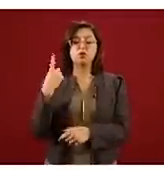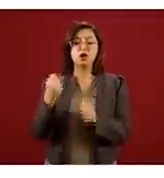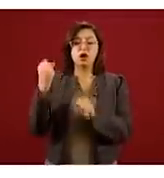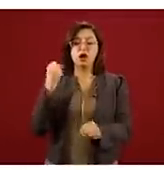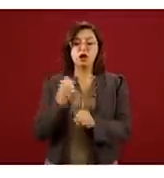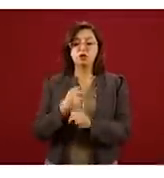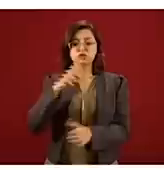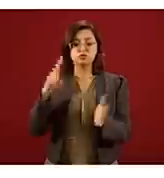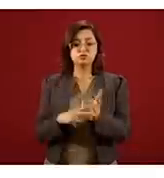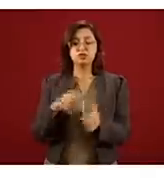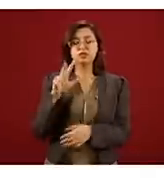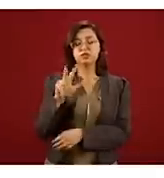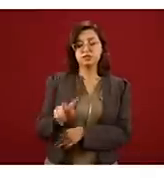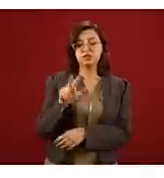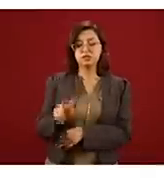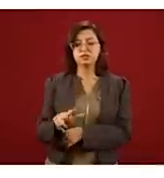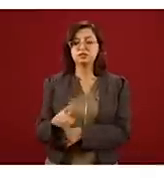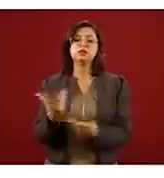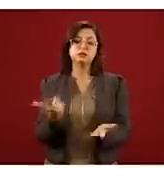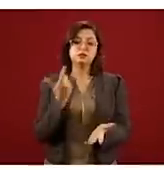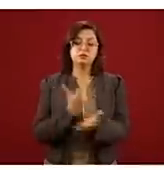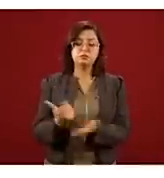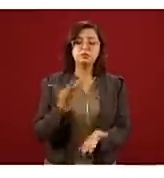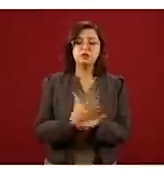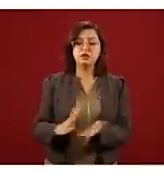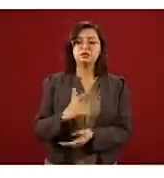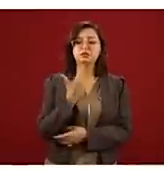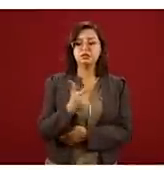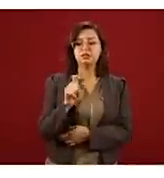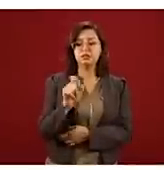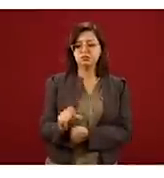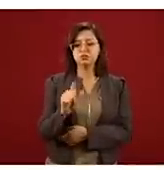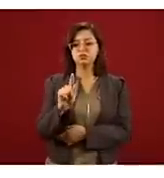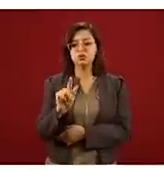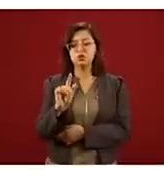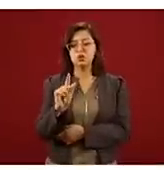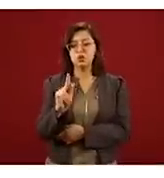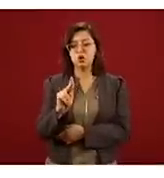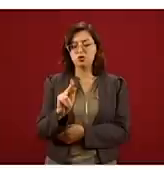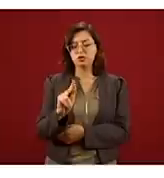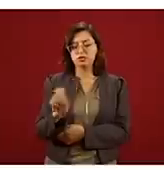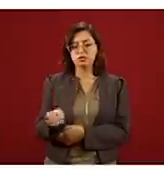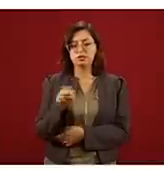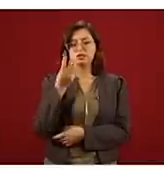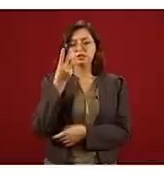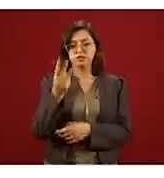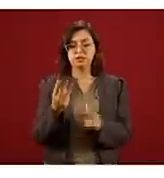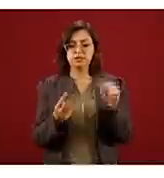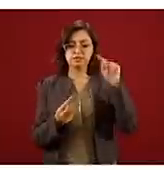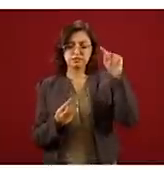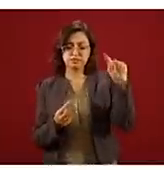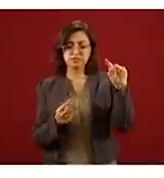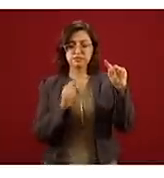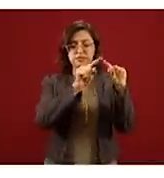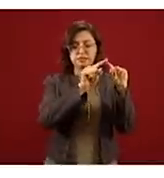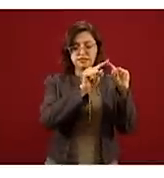de 2018, 7.83, y este es el comportamiento de esta época